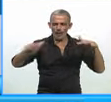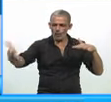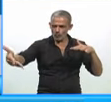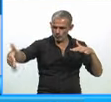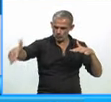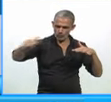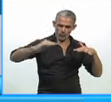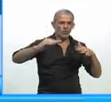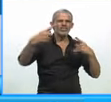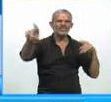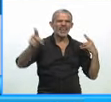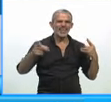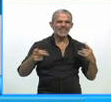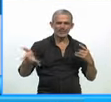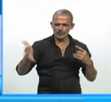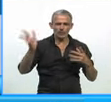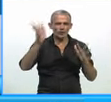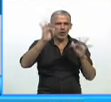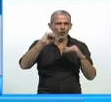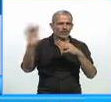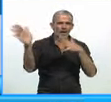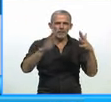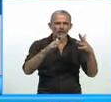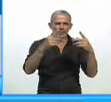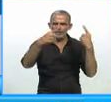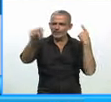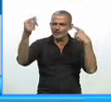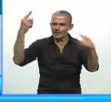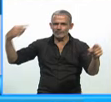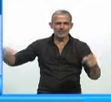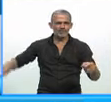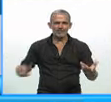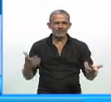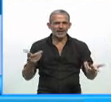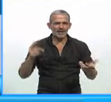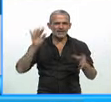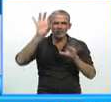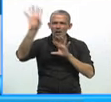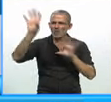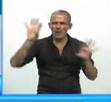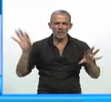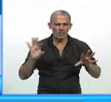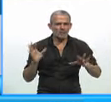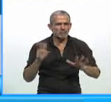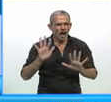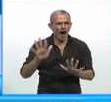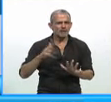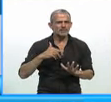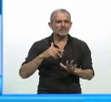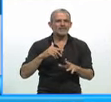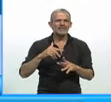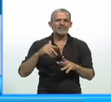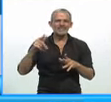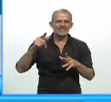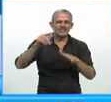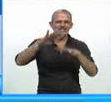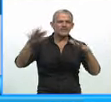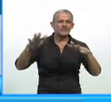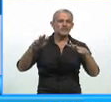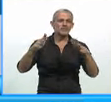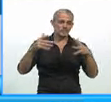diferente en todos los mares, todos los días el viento es diferente. Y nada, ese es el gran desafío de nuestro deporte y es nuestro amigo. Y cuando